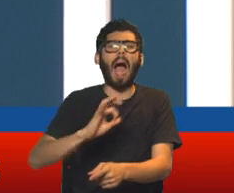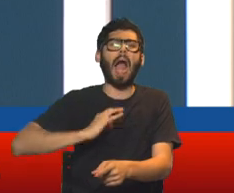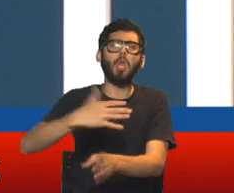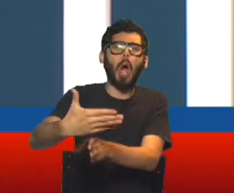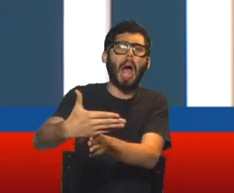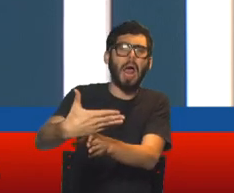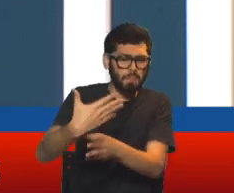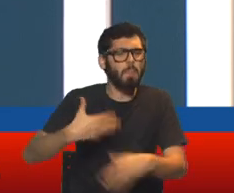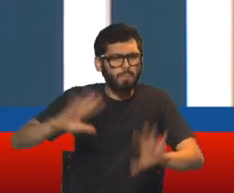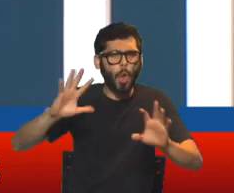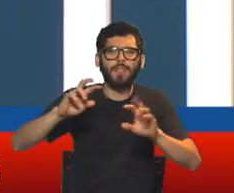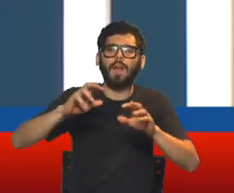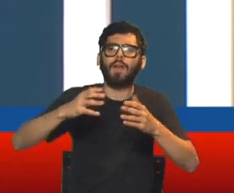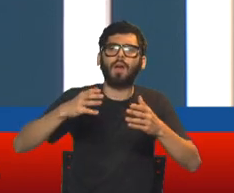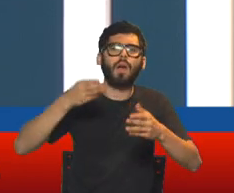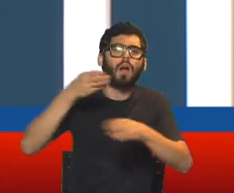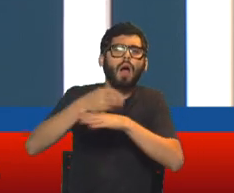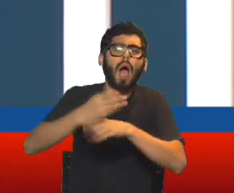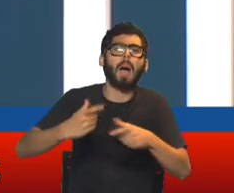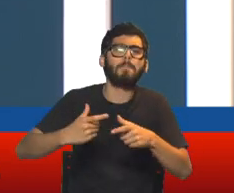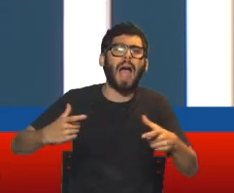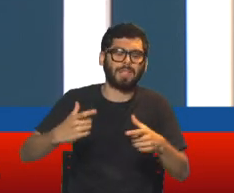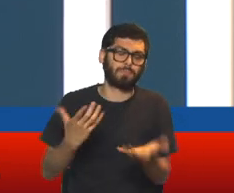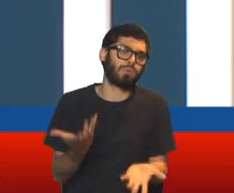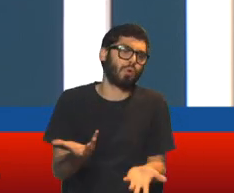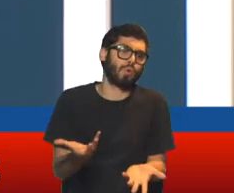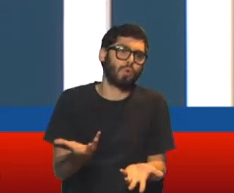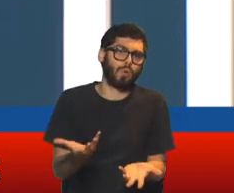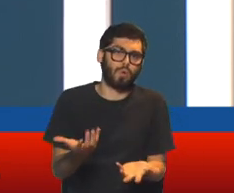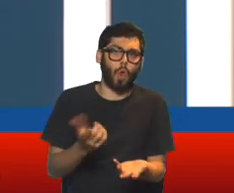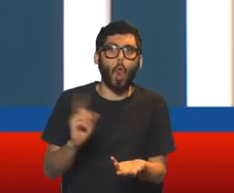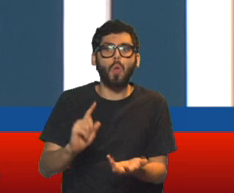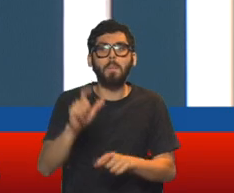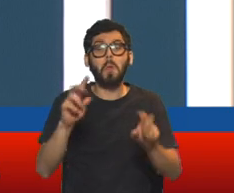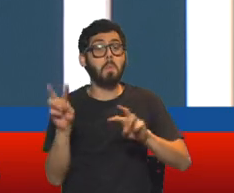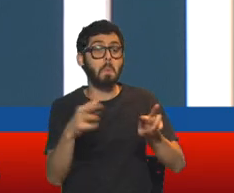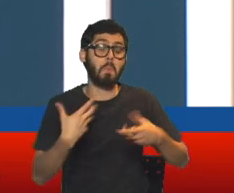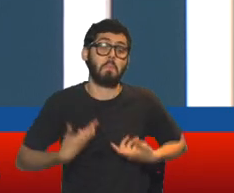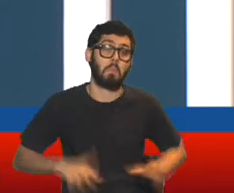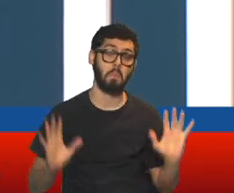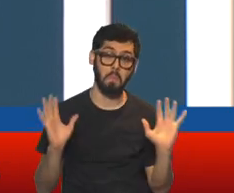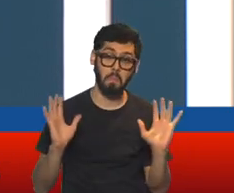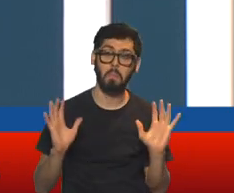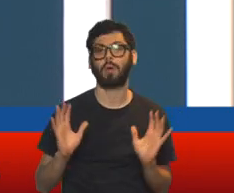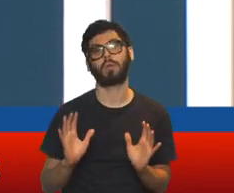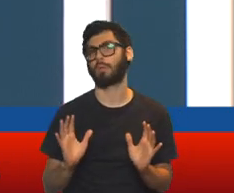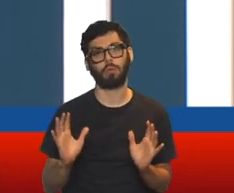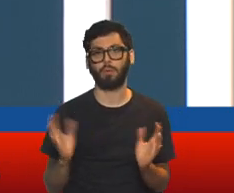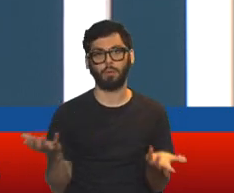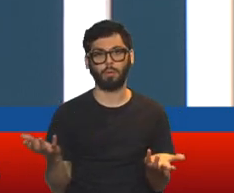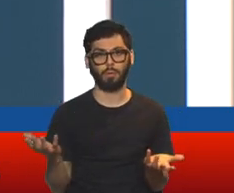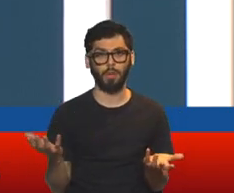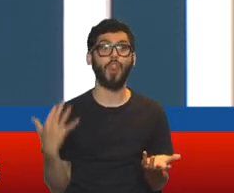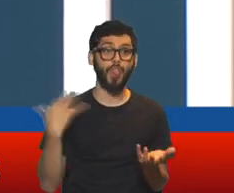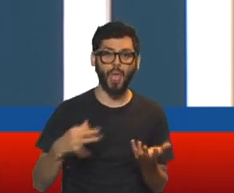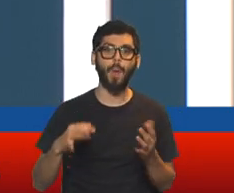hecho, se habló de la posibilidad de que sea antes de fin de año, pero no tiene que ser como el resultado de naturalizar algo que pasó porque no se controló. Tiene que